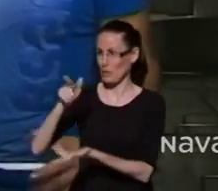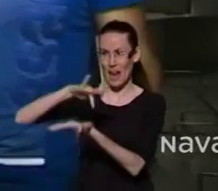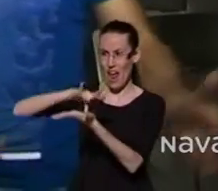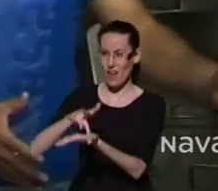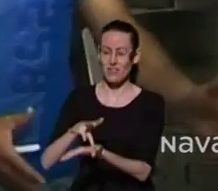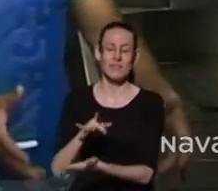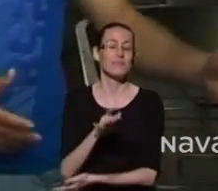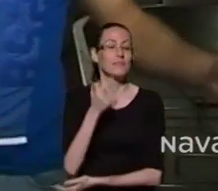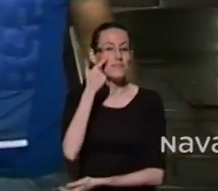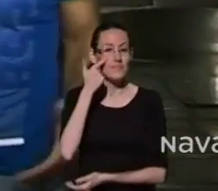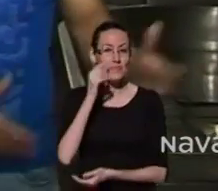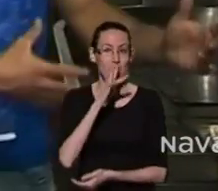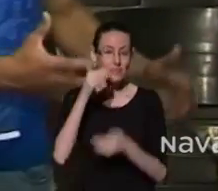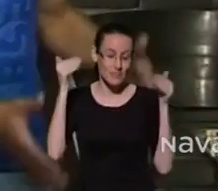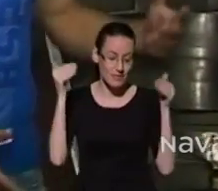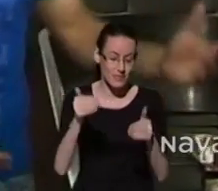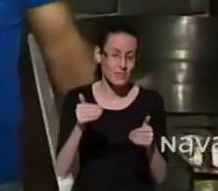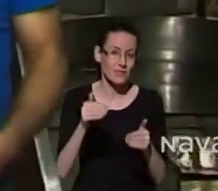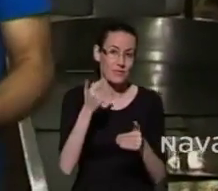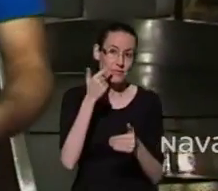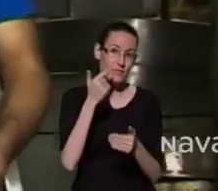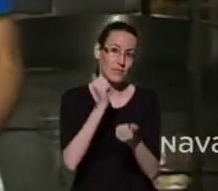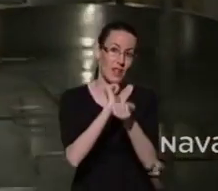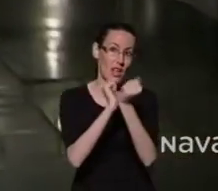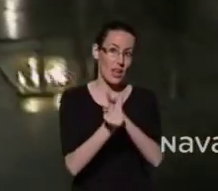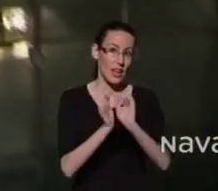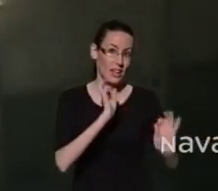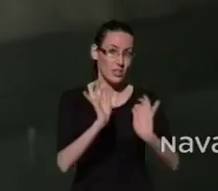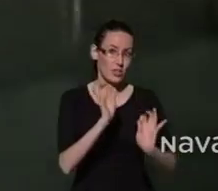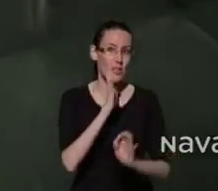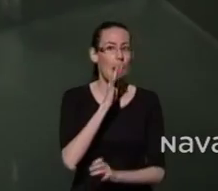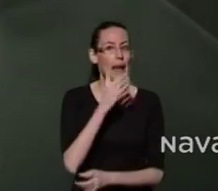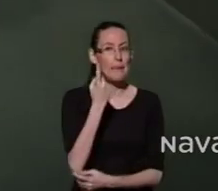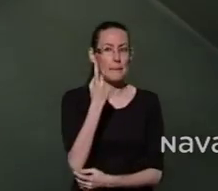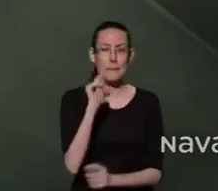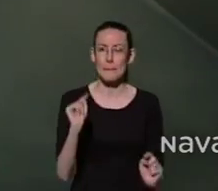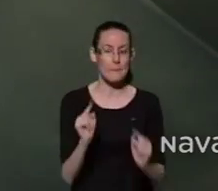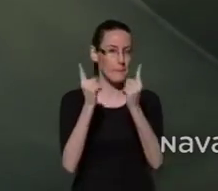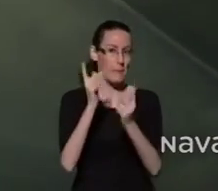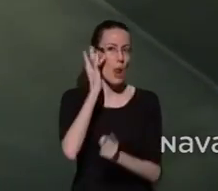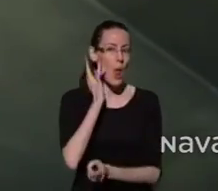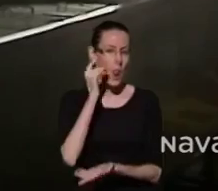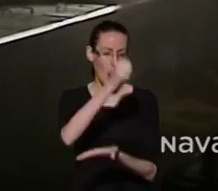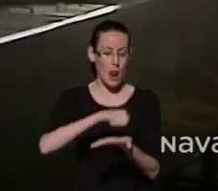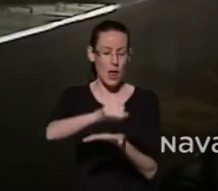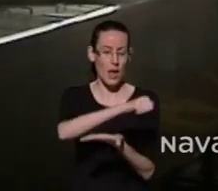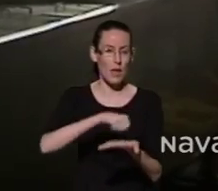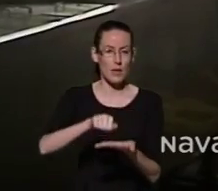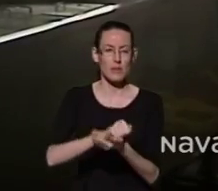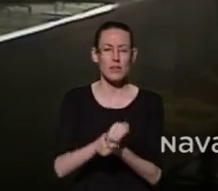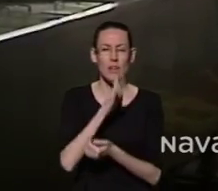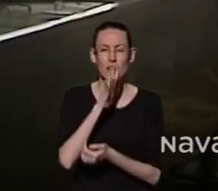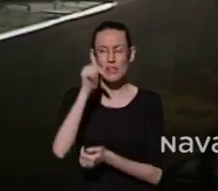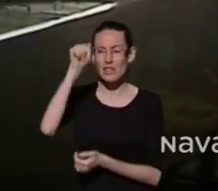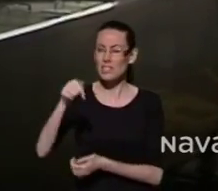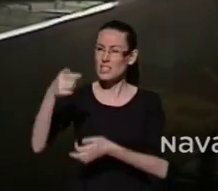campaña. Entonces, como veis, ahora pues aquí están los moldes con agua y detergente y un poco ahora limpiar todo y prepararlo. ¿Afecta este otoño que está